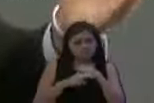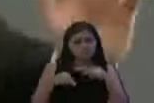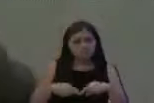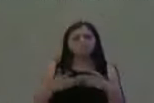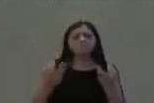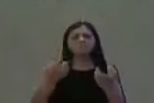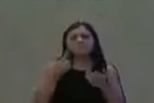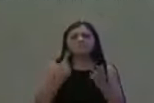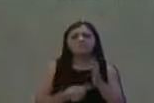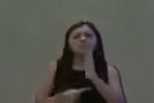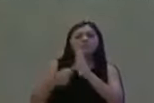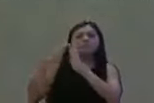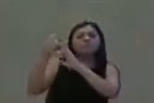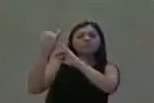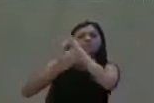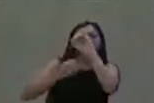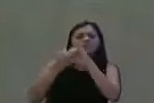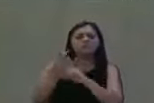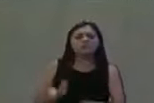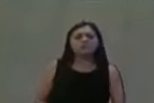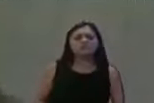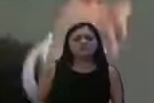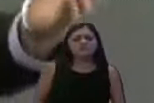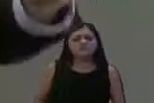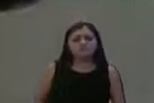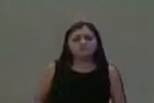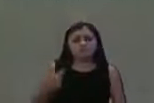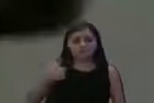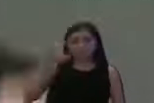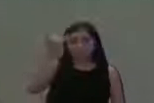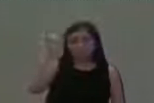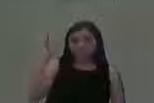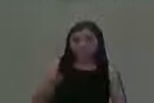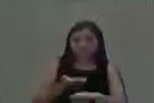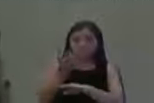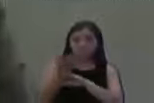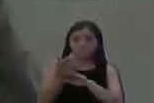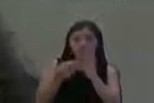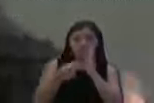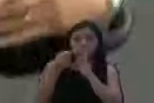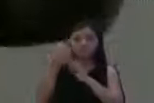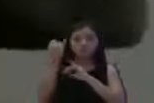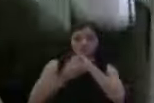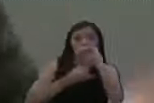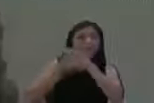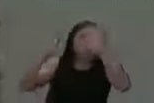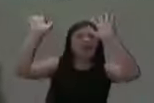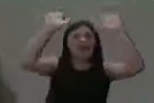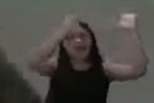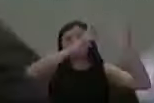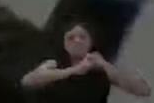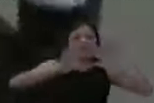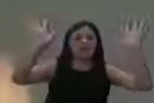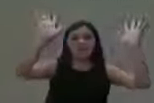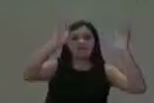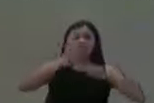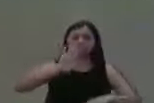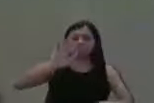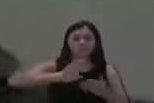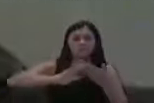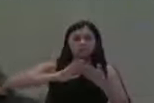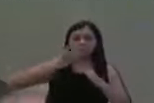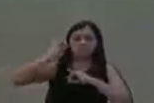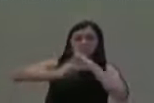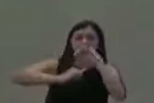creen que son las salvaguardias sin la salvaguardia con la apreciación del dólar si hubiera arado por ejemplo la industria de cuero